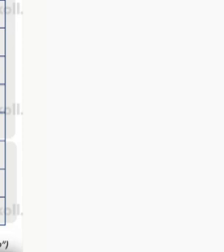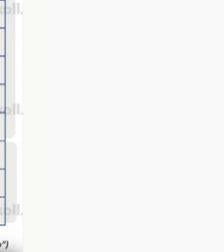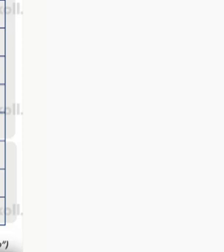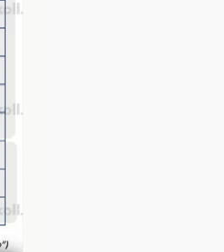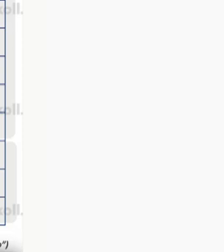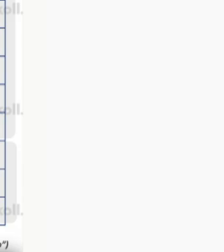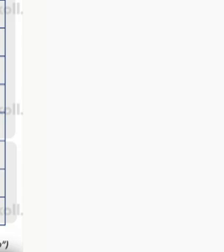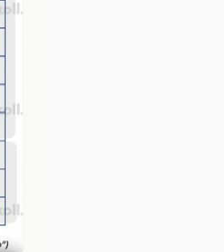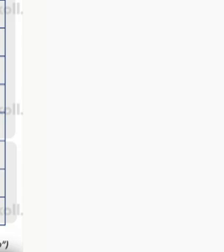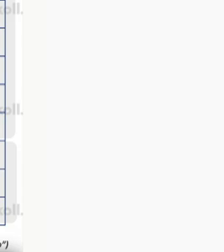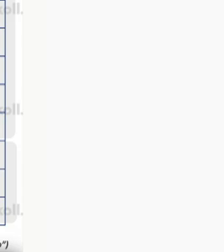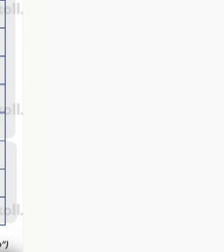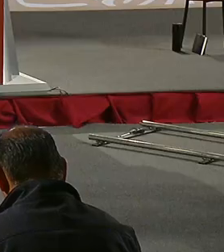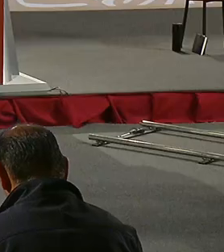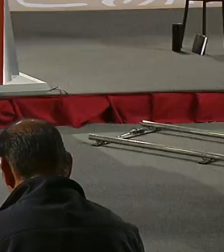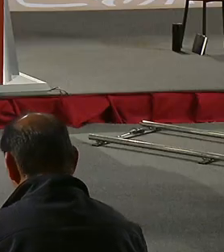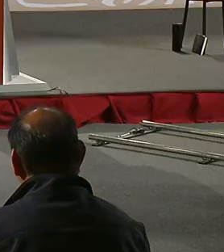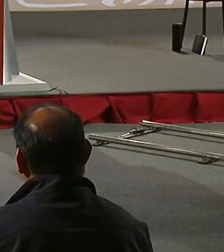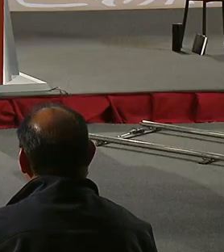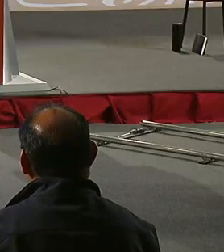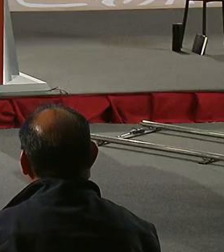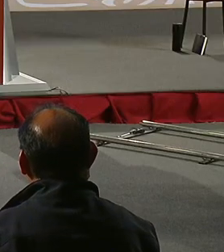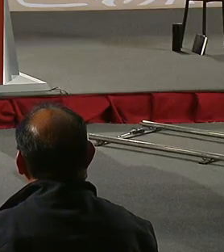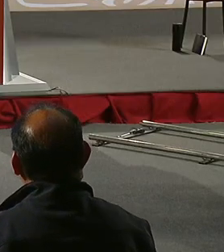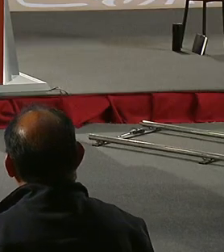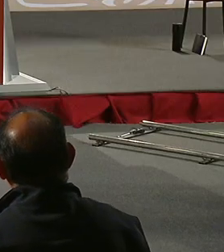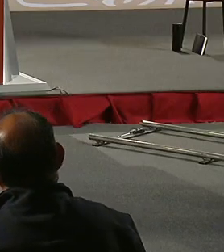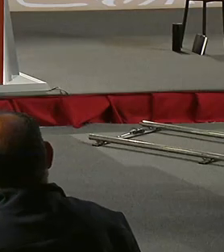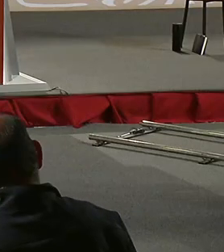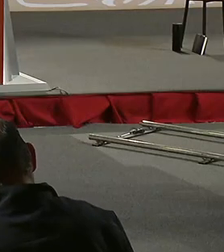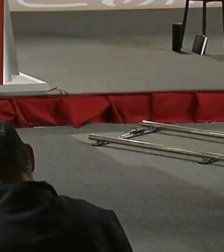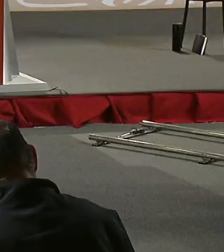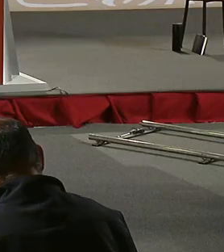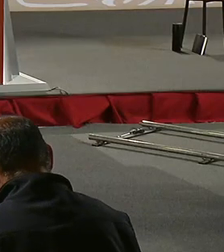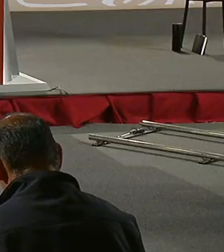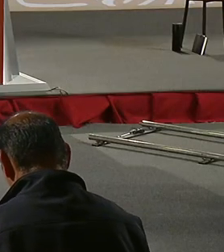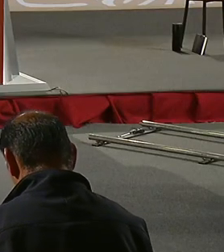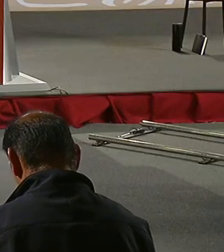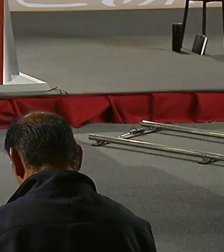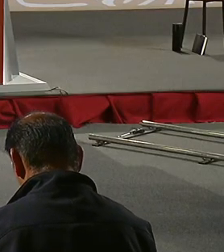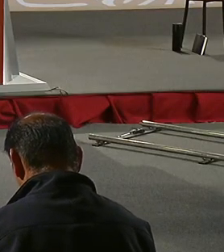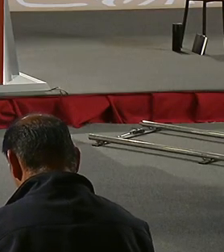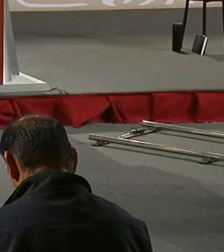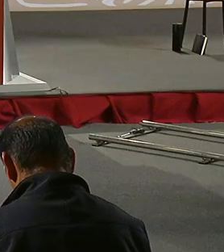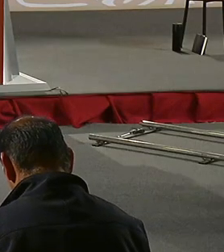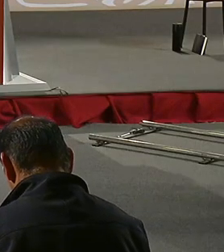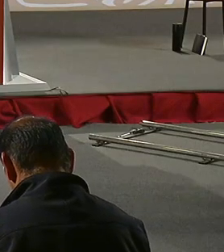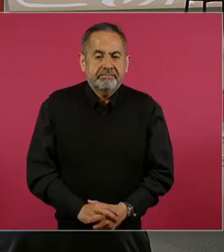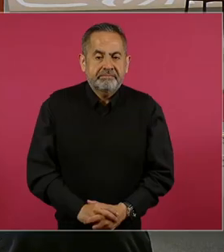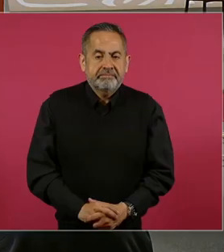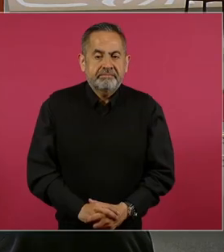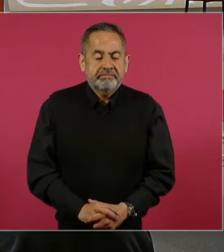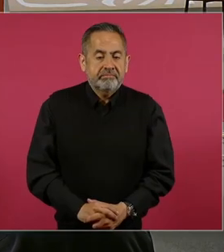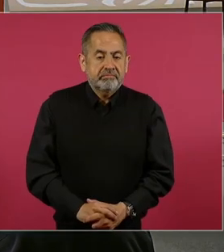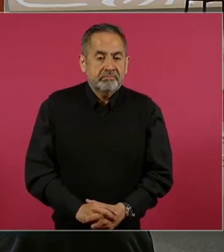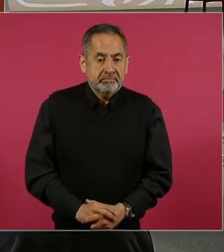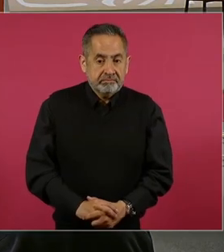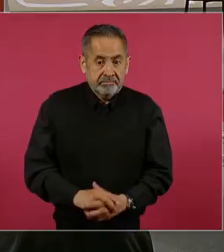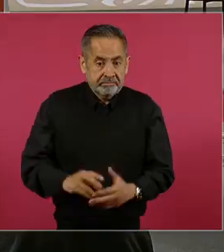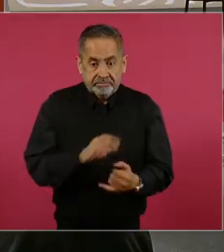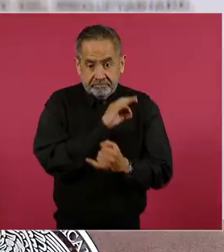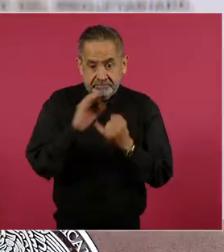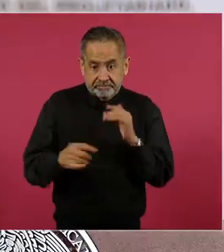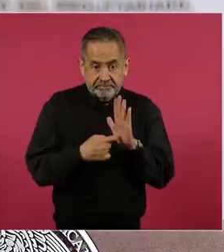paga. Hasta aquí la encuesta de Encol, pero ya al final de